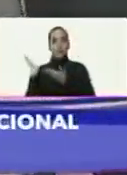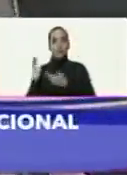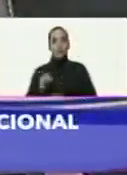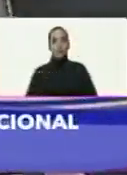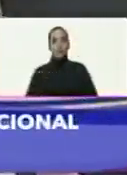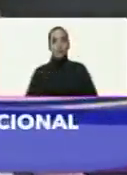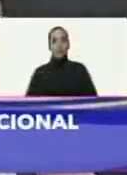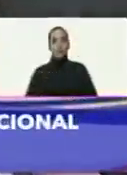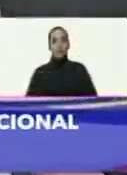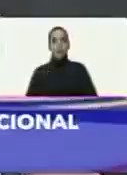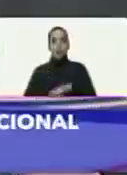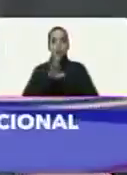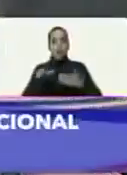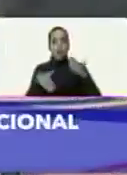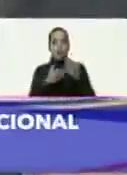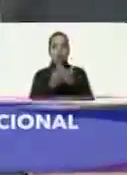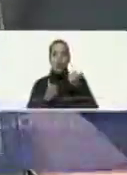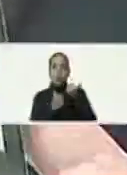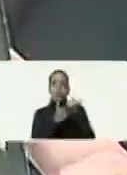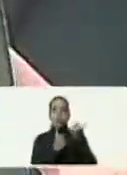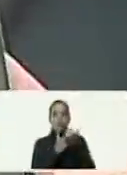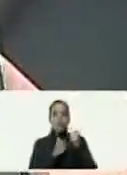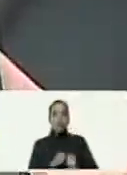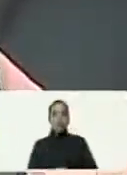todo el apoyo, y a Arle Herrera, miren.